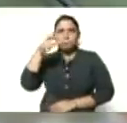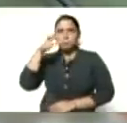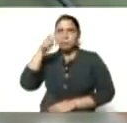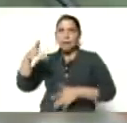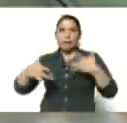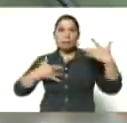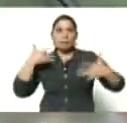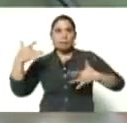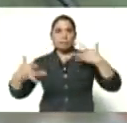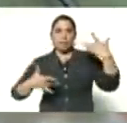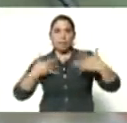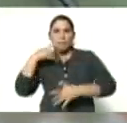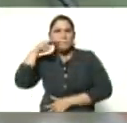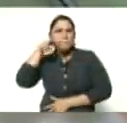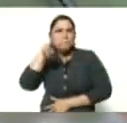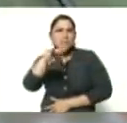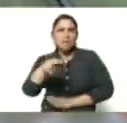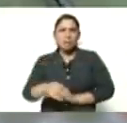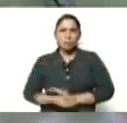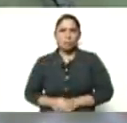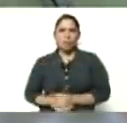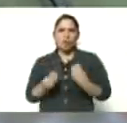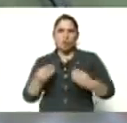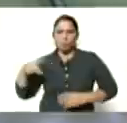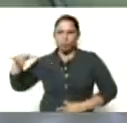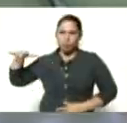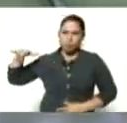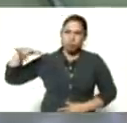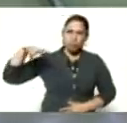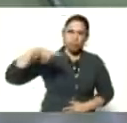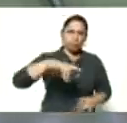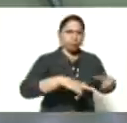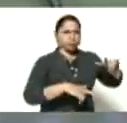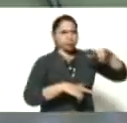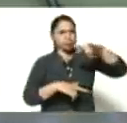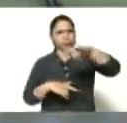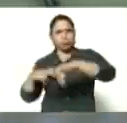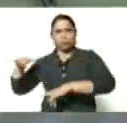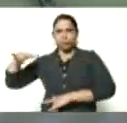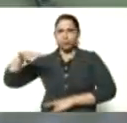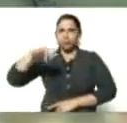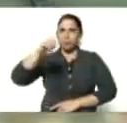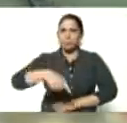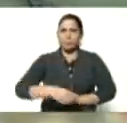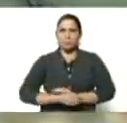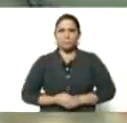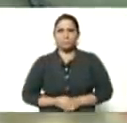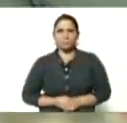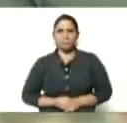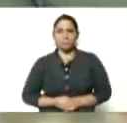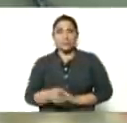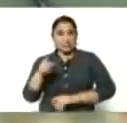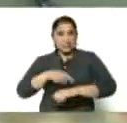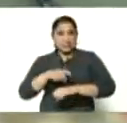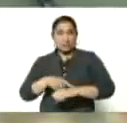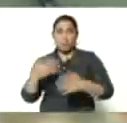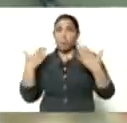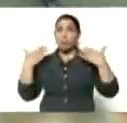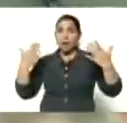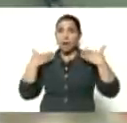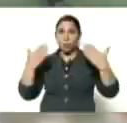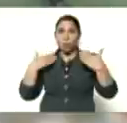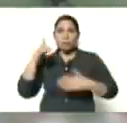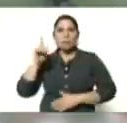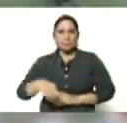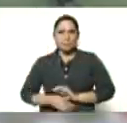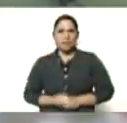actos, viendo la llegada de los UTCOI. También, en este tiempo de verano, se